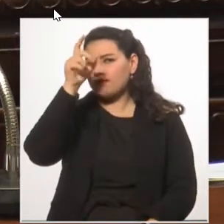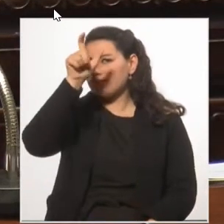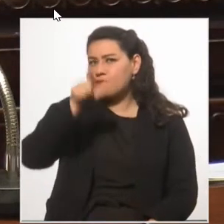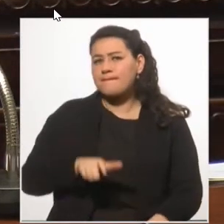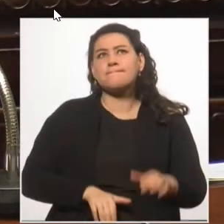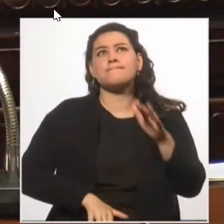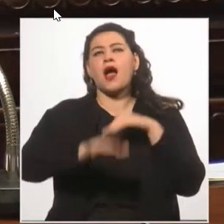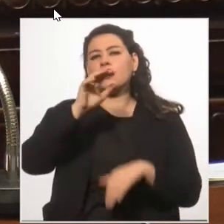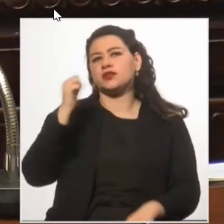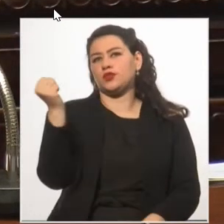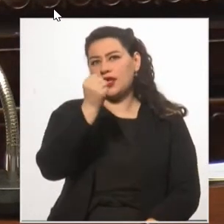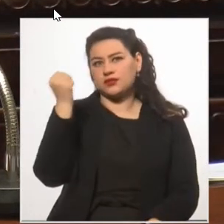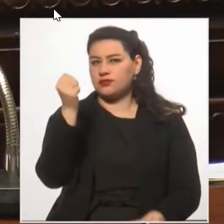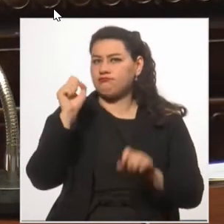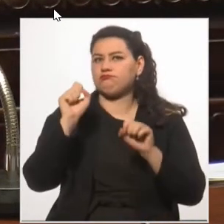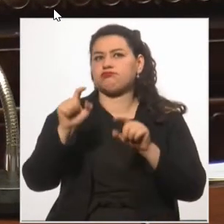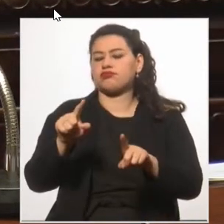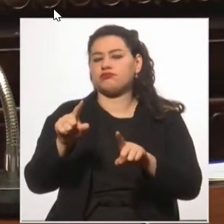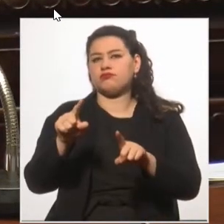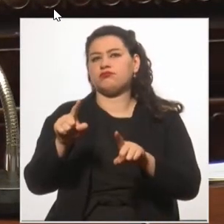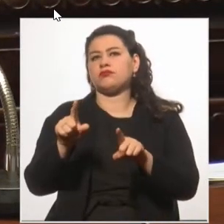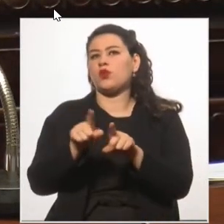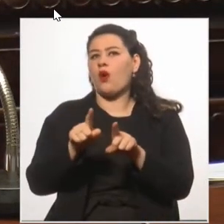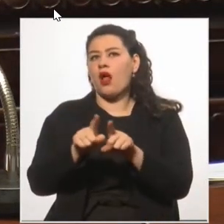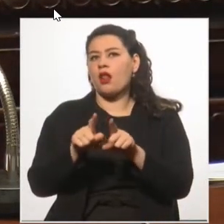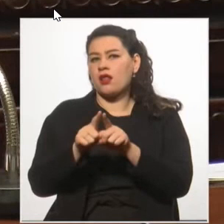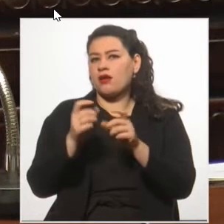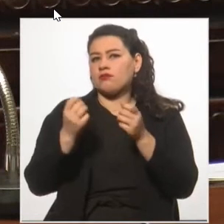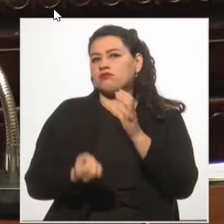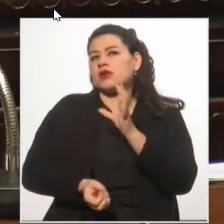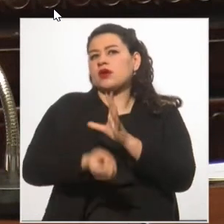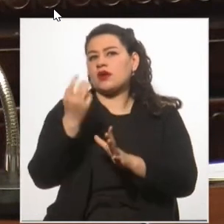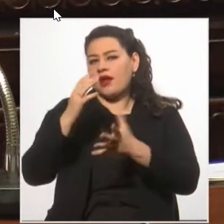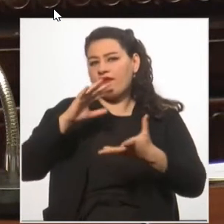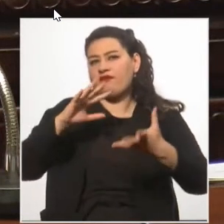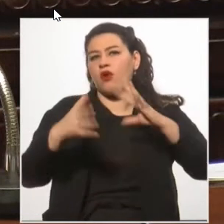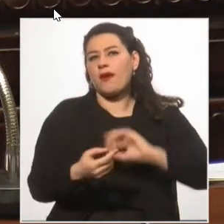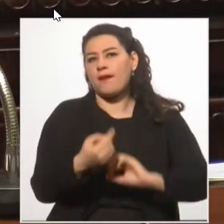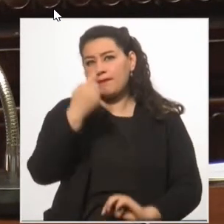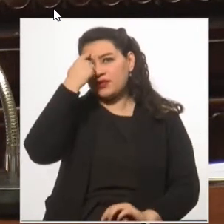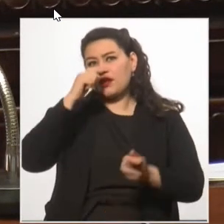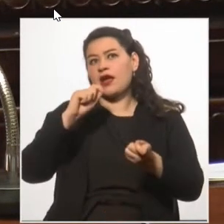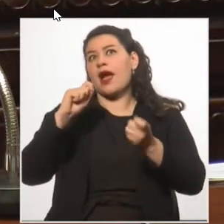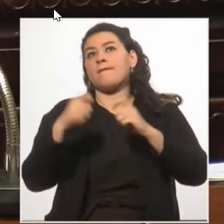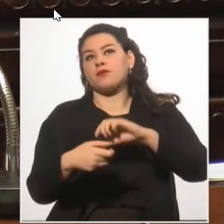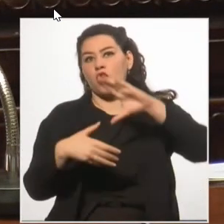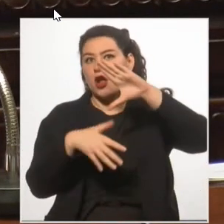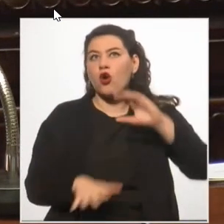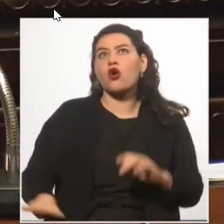mayor trascendencia tuvo, el que marcó una corriente de pensamiento de impacto continental.